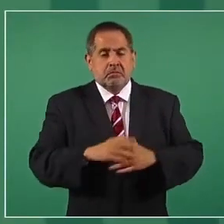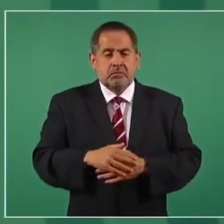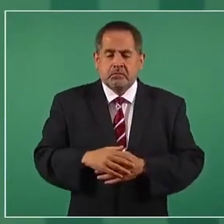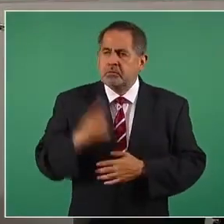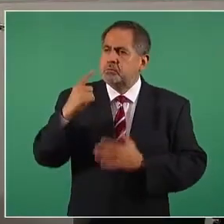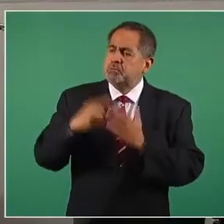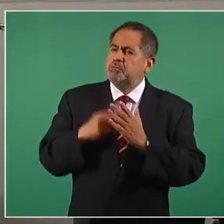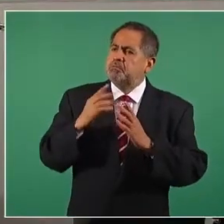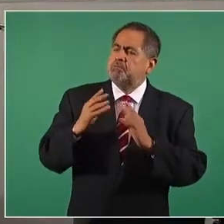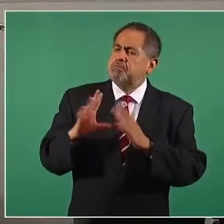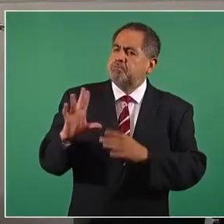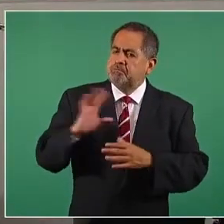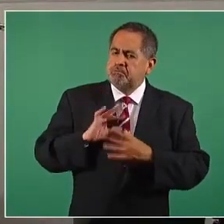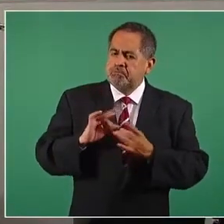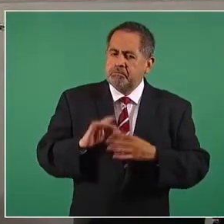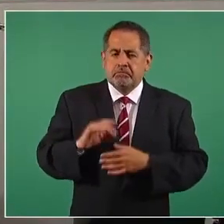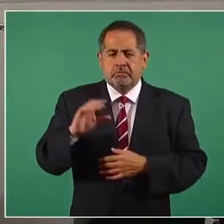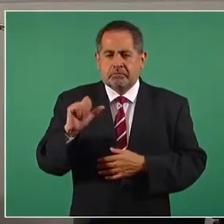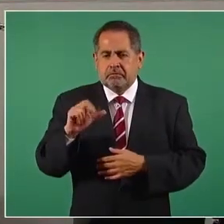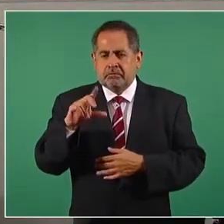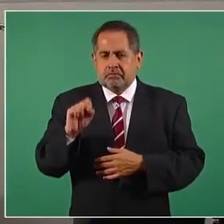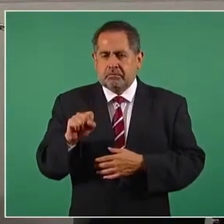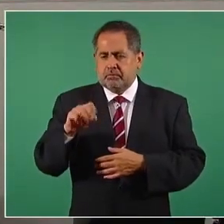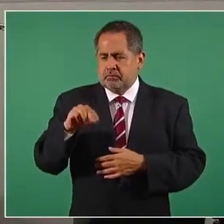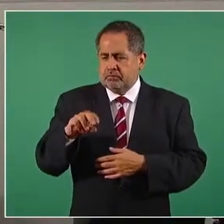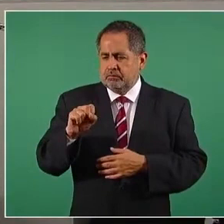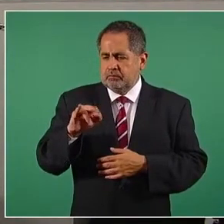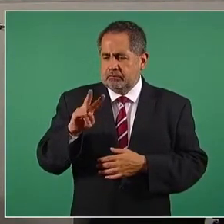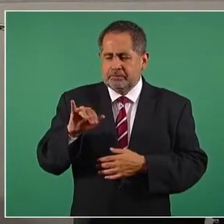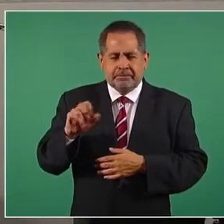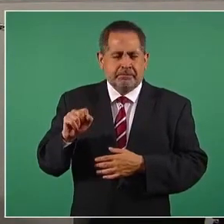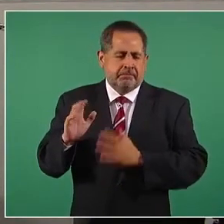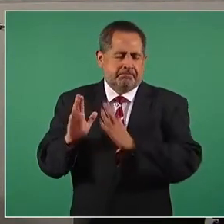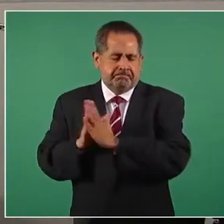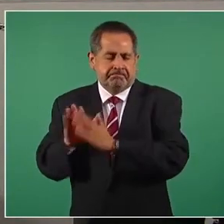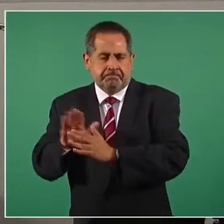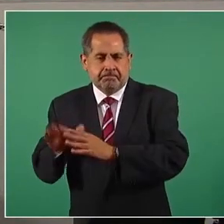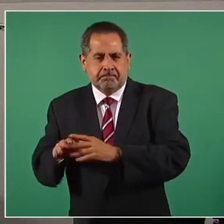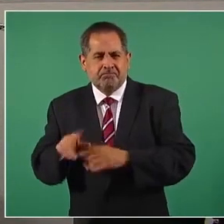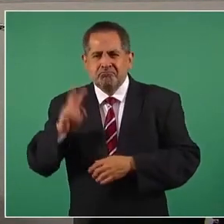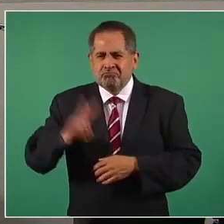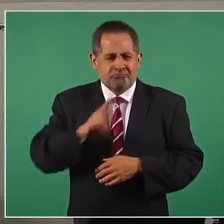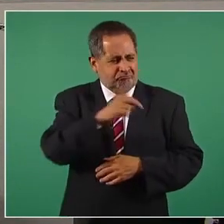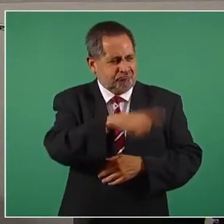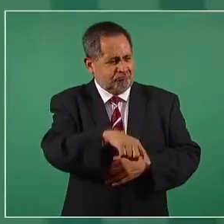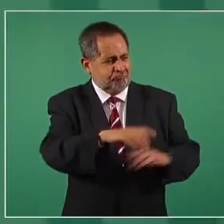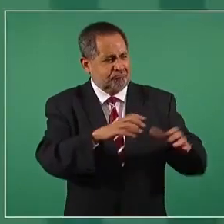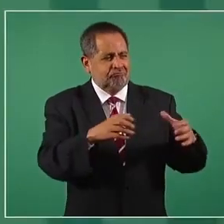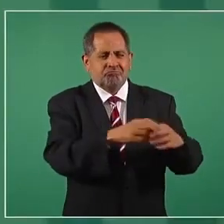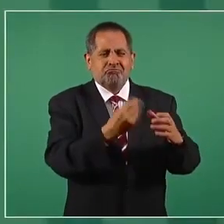lo comentó Carlos Monsiváis, el finado Carlos Monsiváis. Dice, la verdadera doctrina